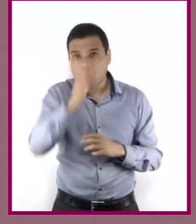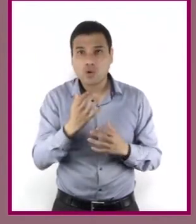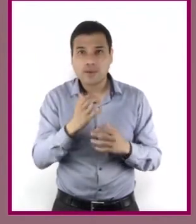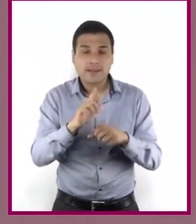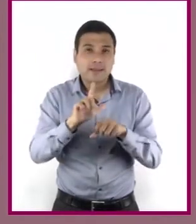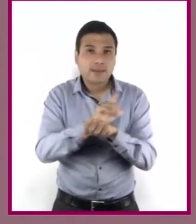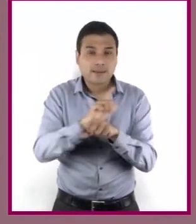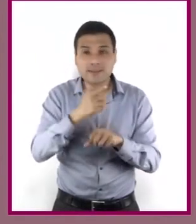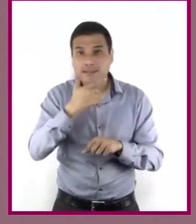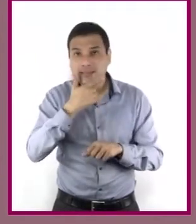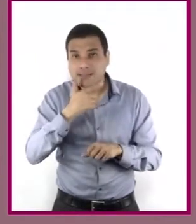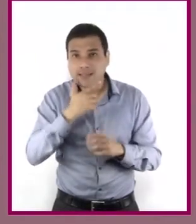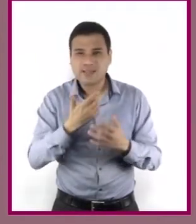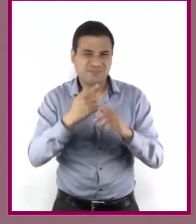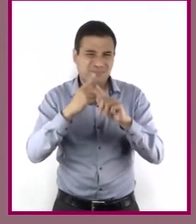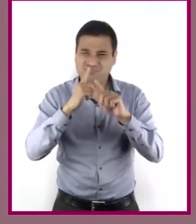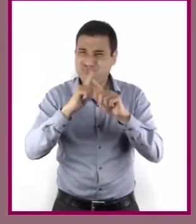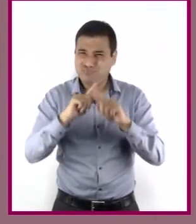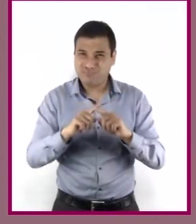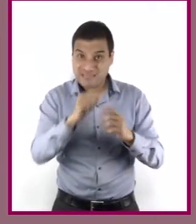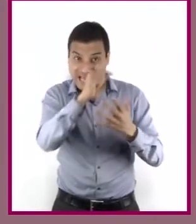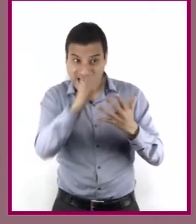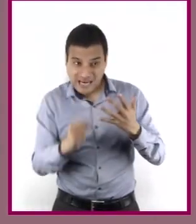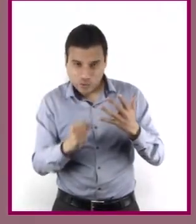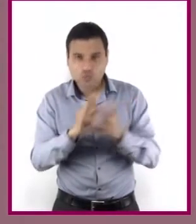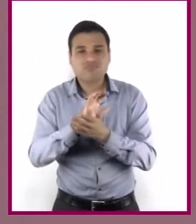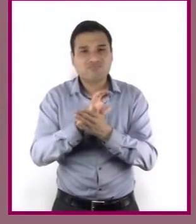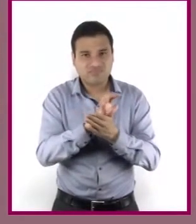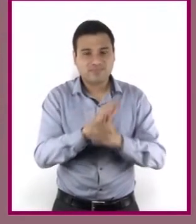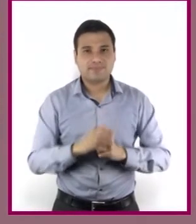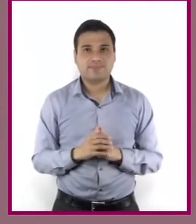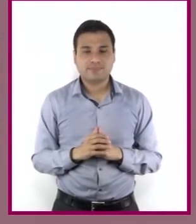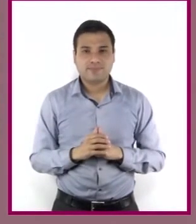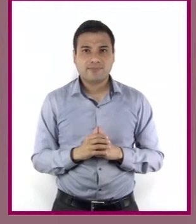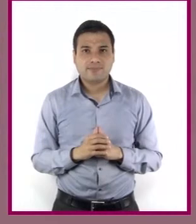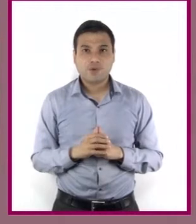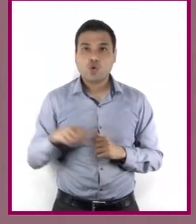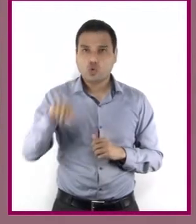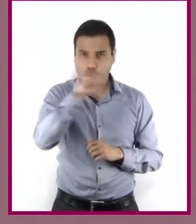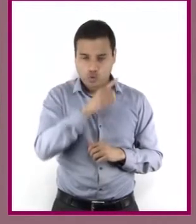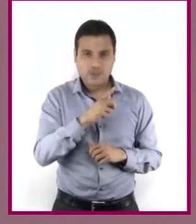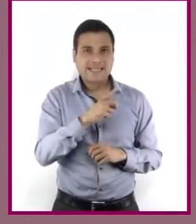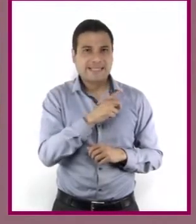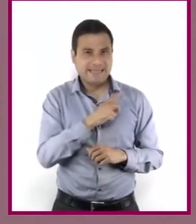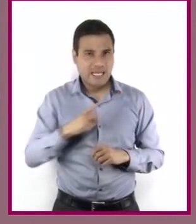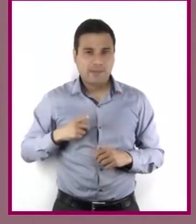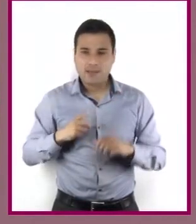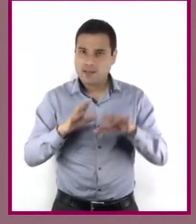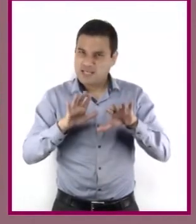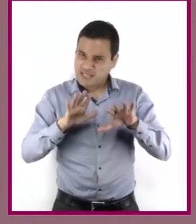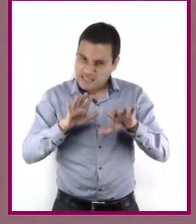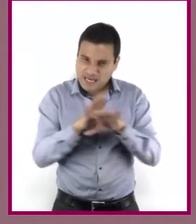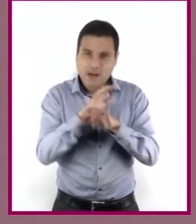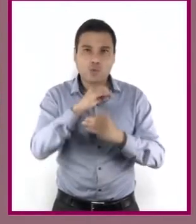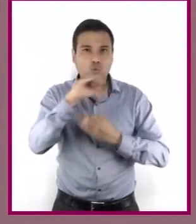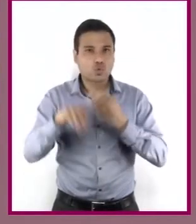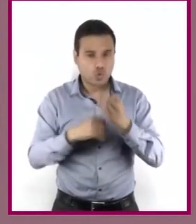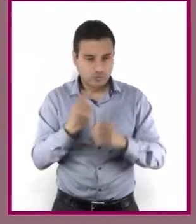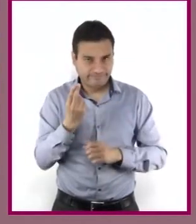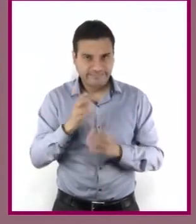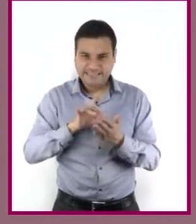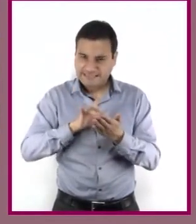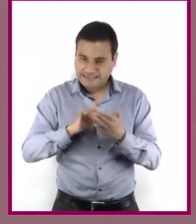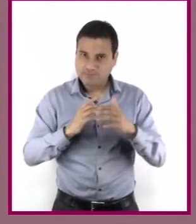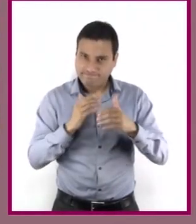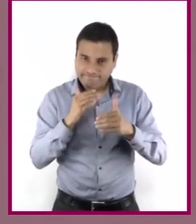preferencias sexuales, entre otros factores. Somos agentes de cambio. Todos debemos contribuir a la construcción de